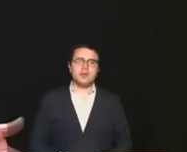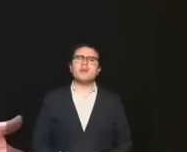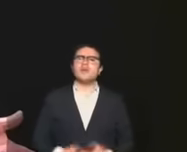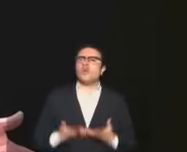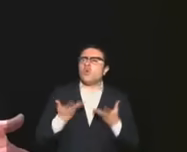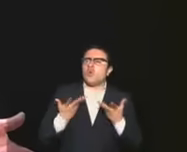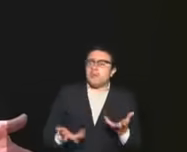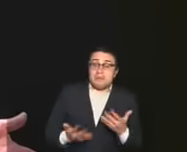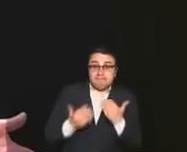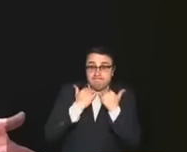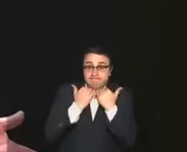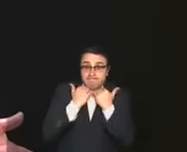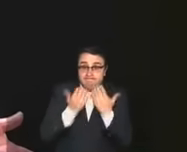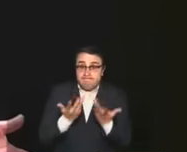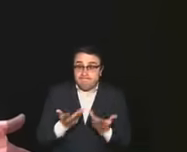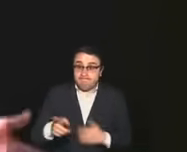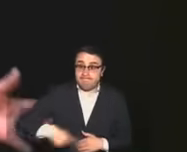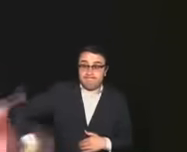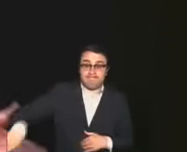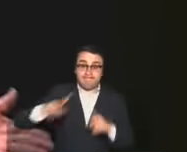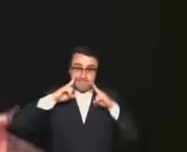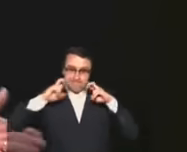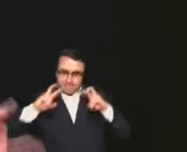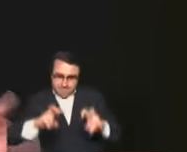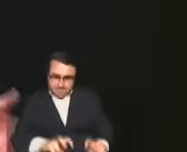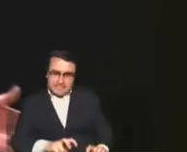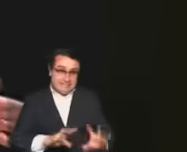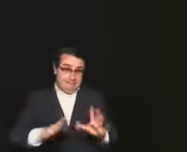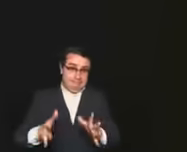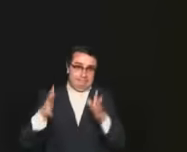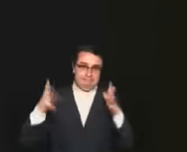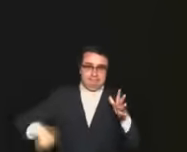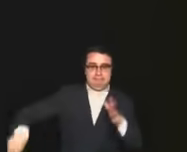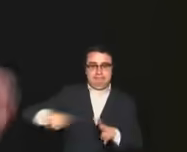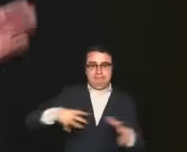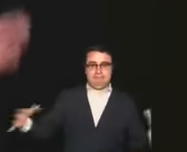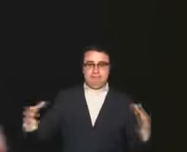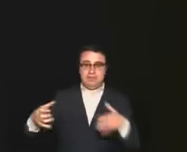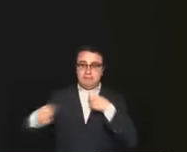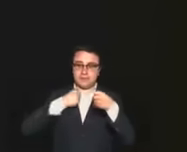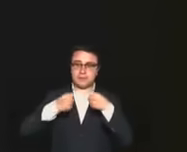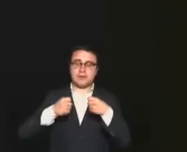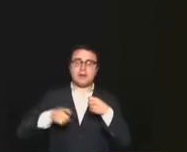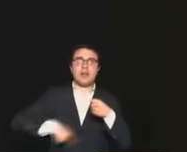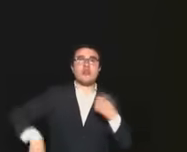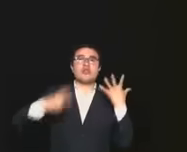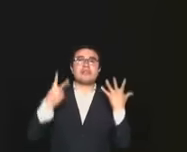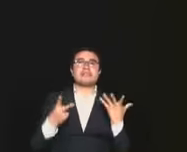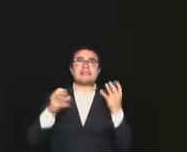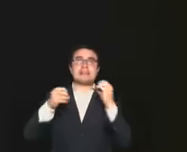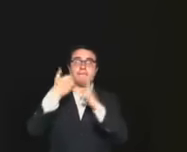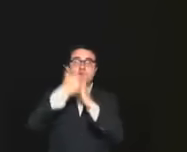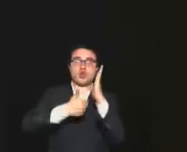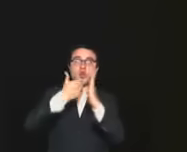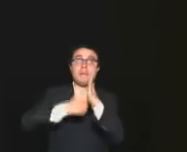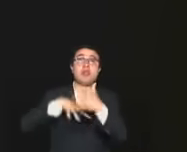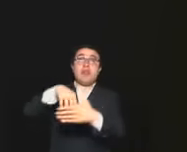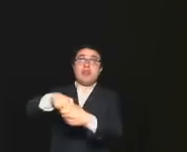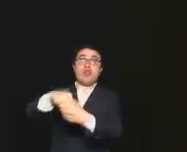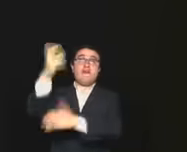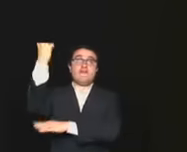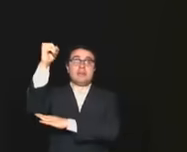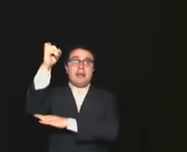cómo. Inteligencia es así de aparato. Sacó 70.000 documentos de la Fiscalía